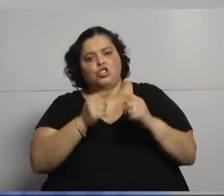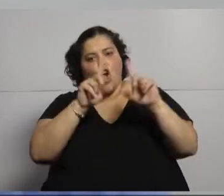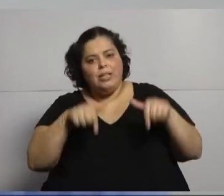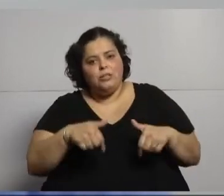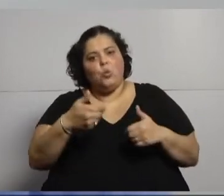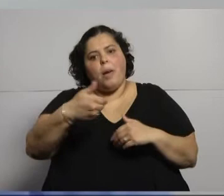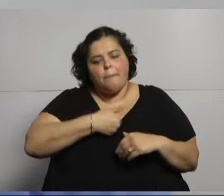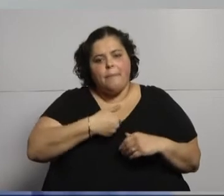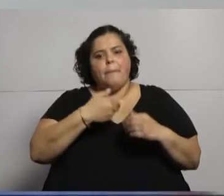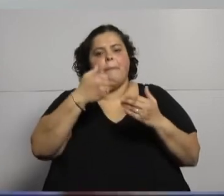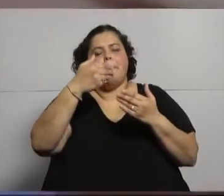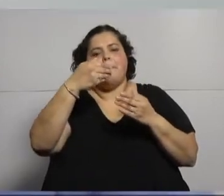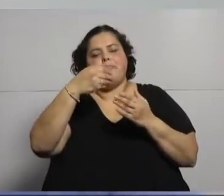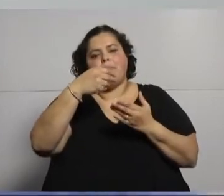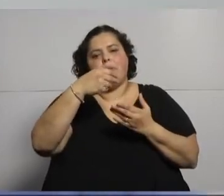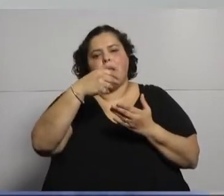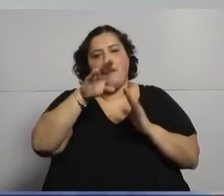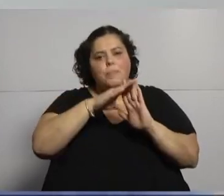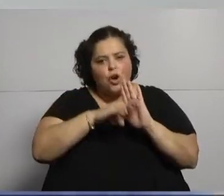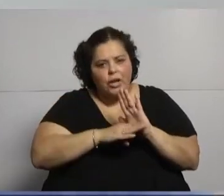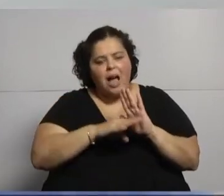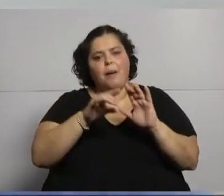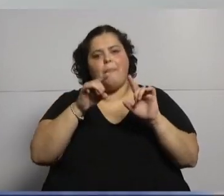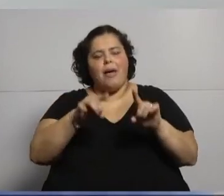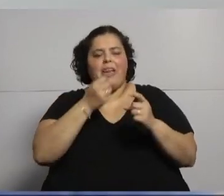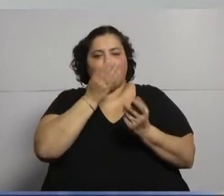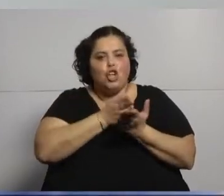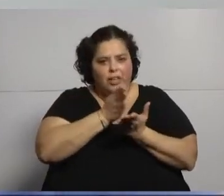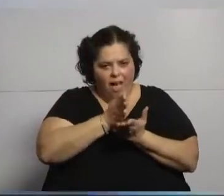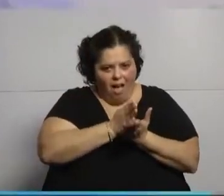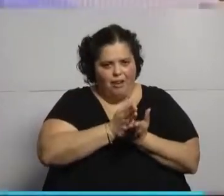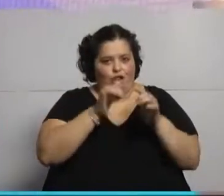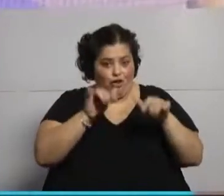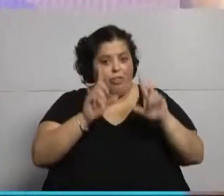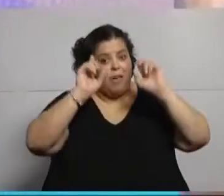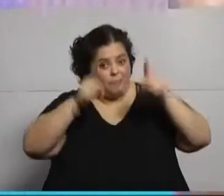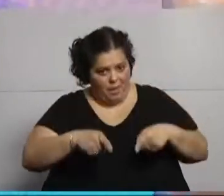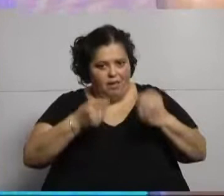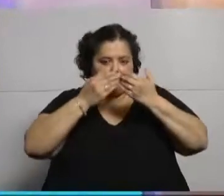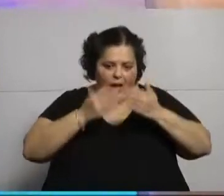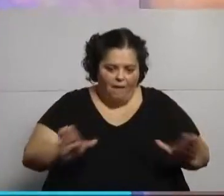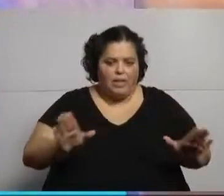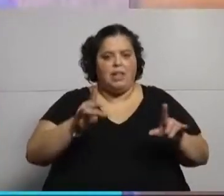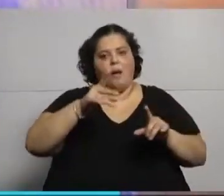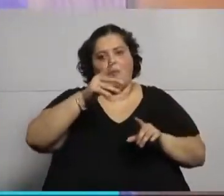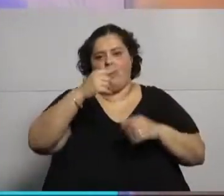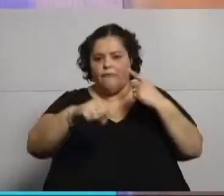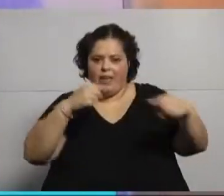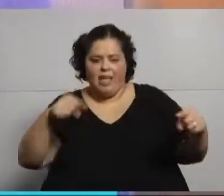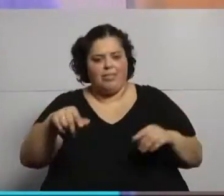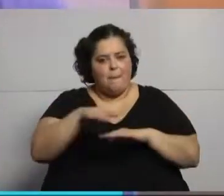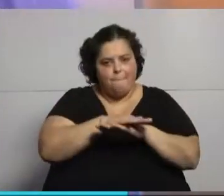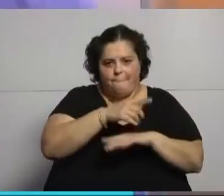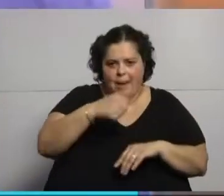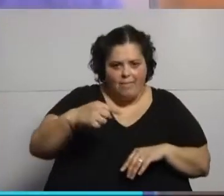los programas de Bogotá, vincularse a los programas de Bogotá Solidaria. Habilitamos esos canales a través de múltiples plataformas para que los